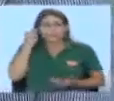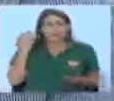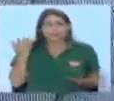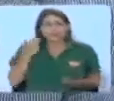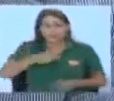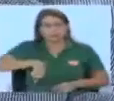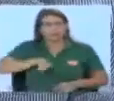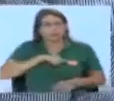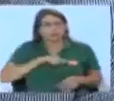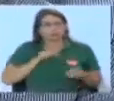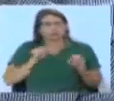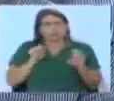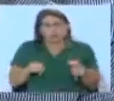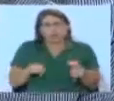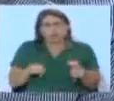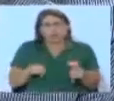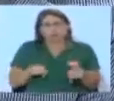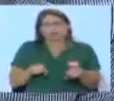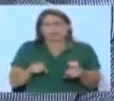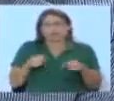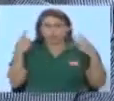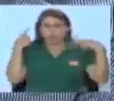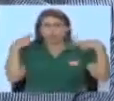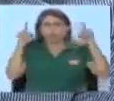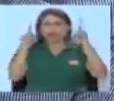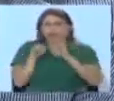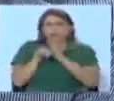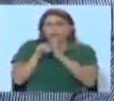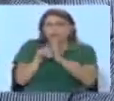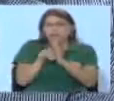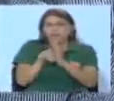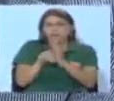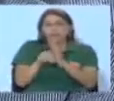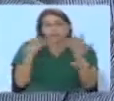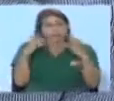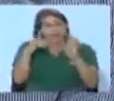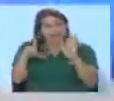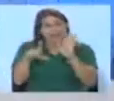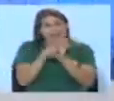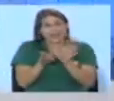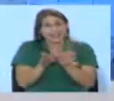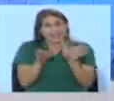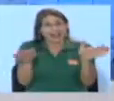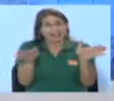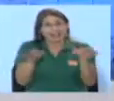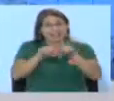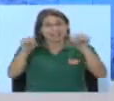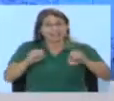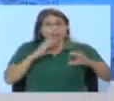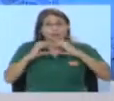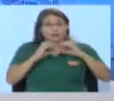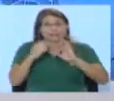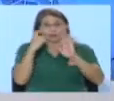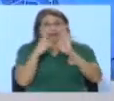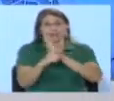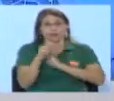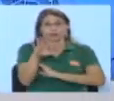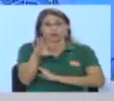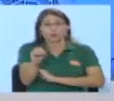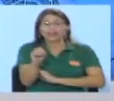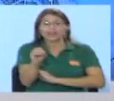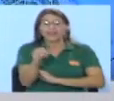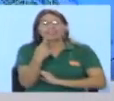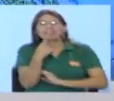al modelo que decía perfectamente Luis, porque así está regulado en la Ley General de Telecomunicaciones, el artículo 50, lo que establece precisamente